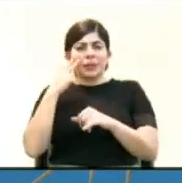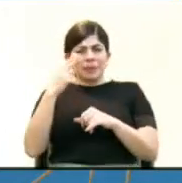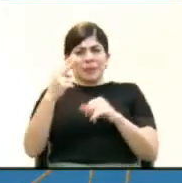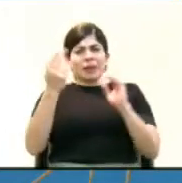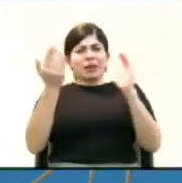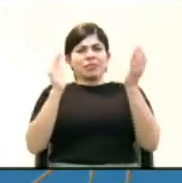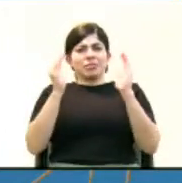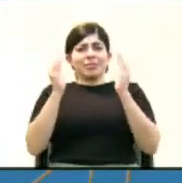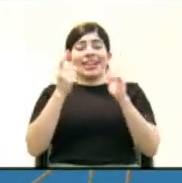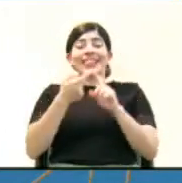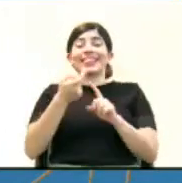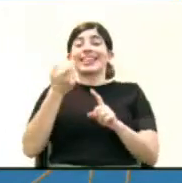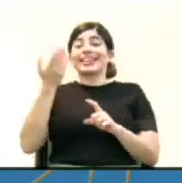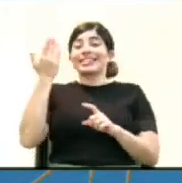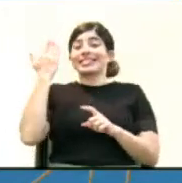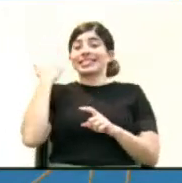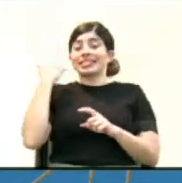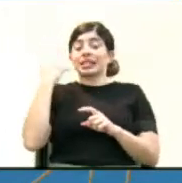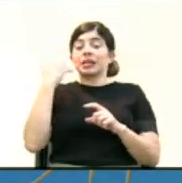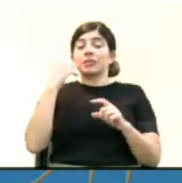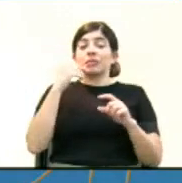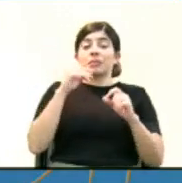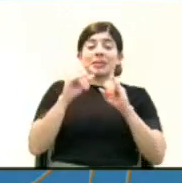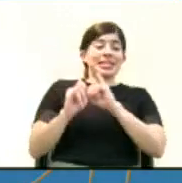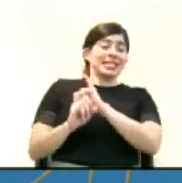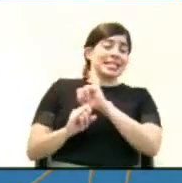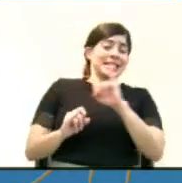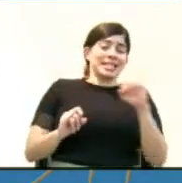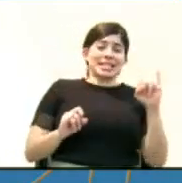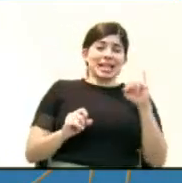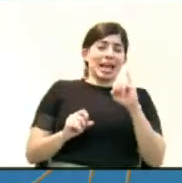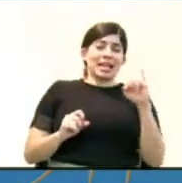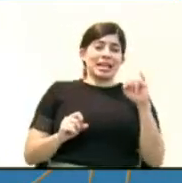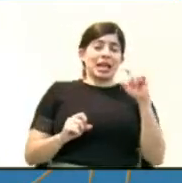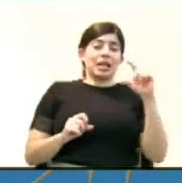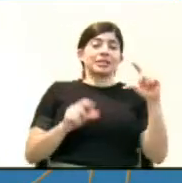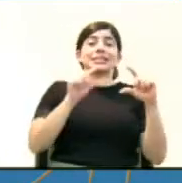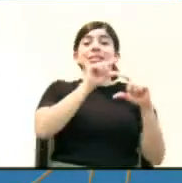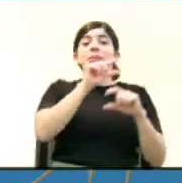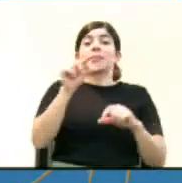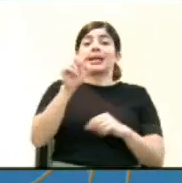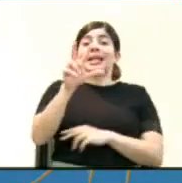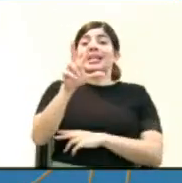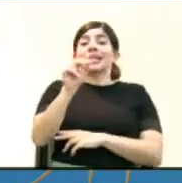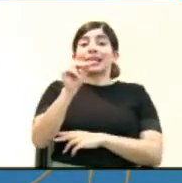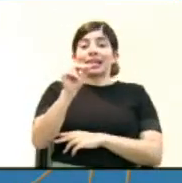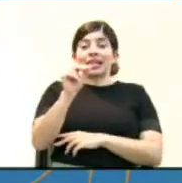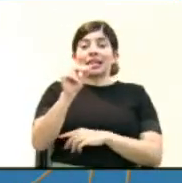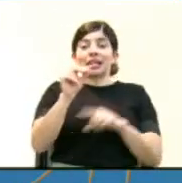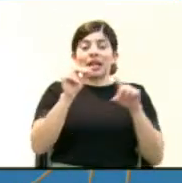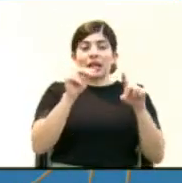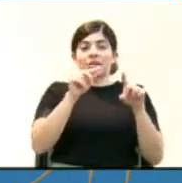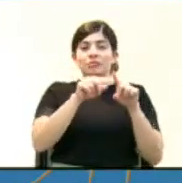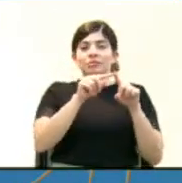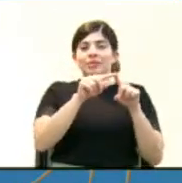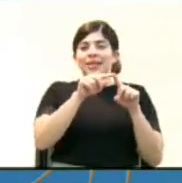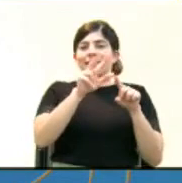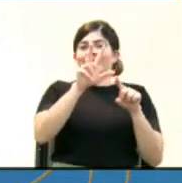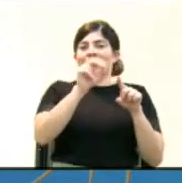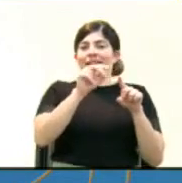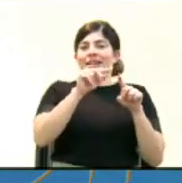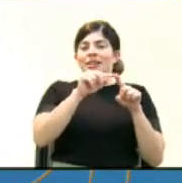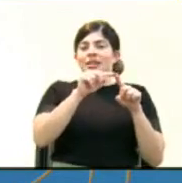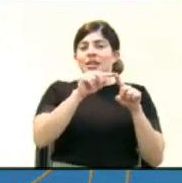que desde la barra más a la izquierda, que es la semana 30, que fue el